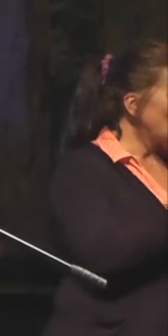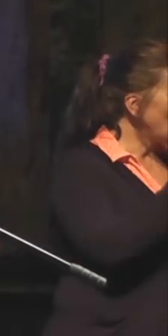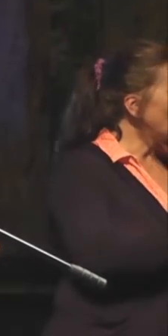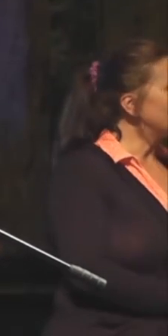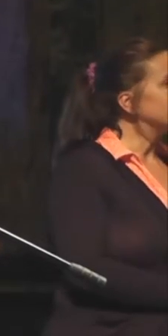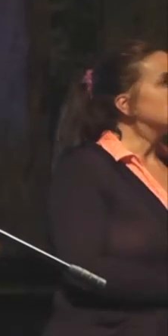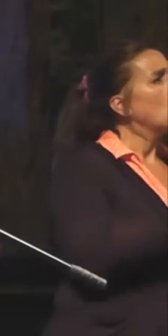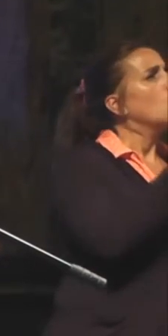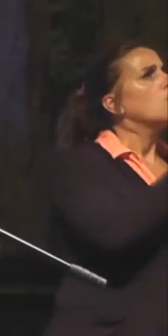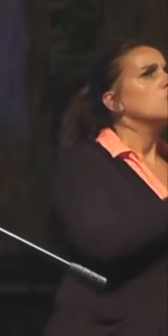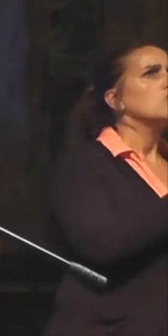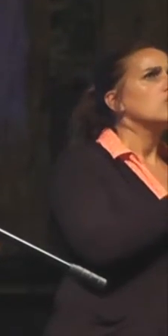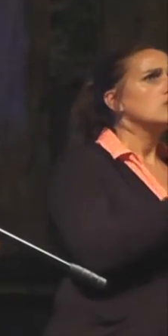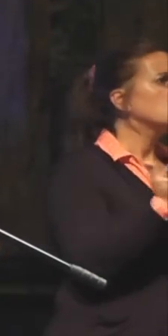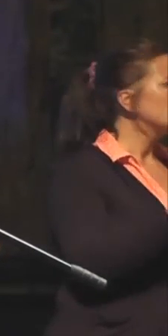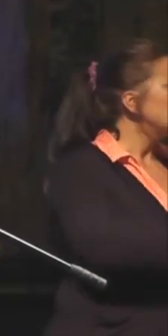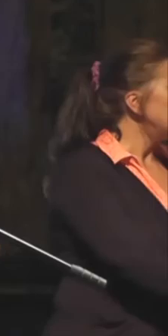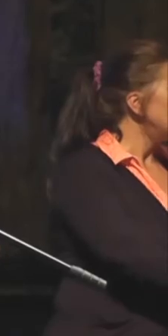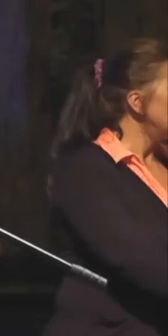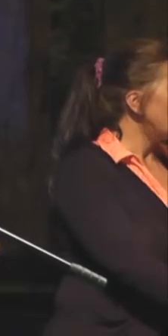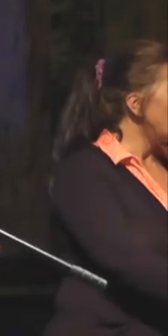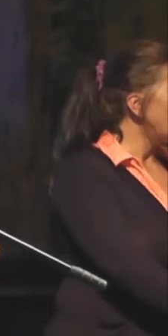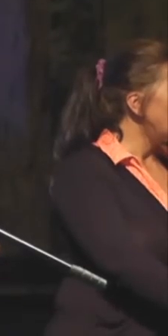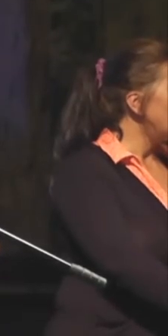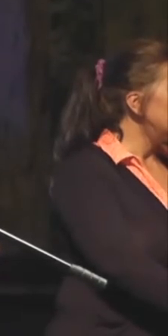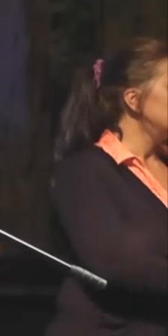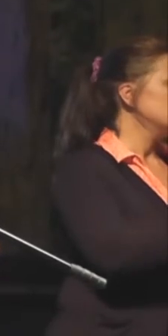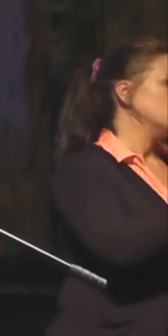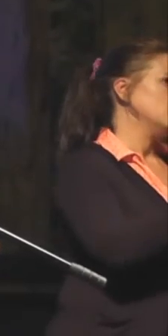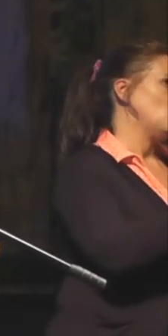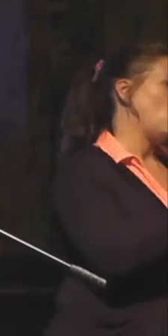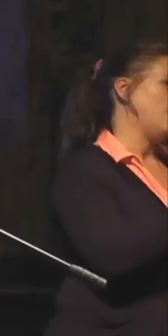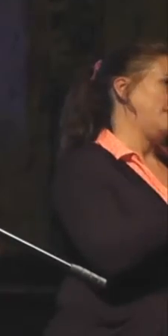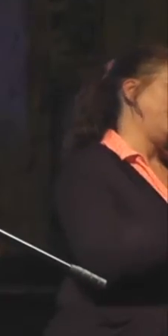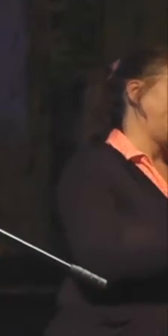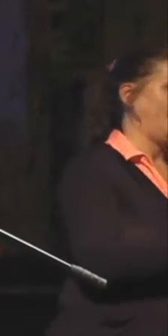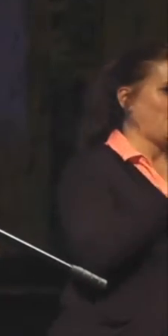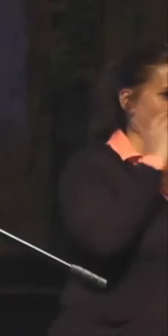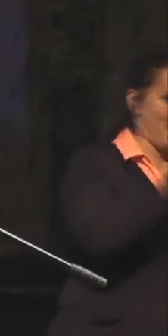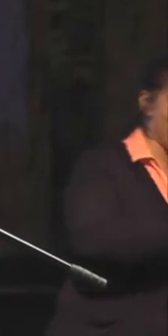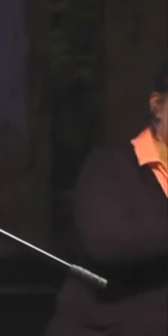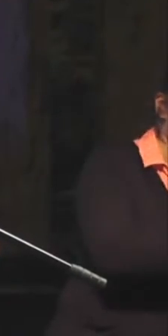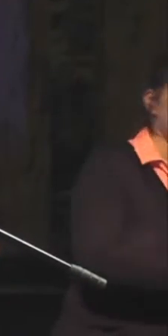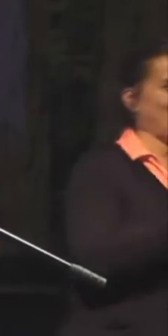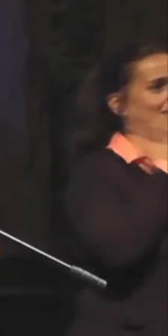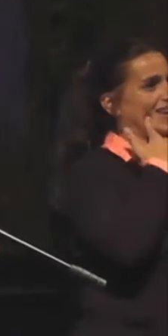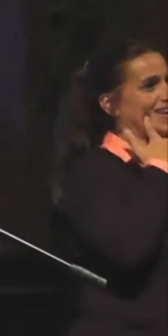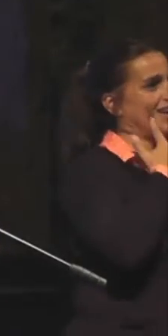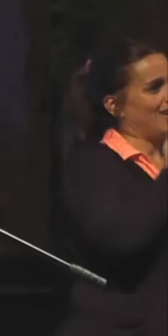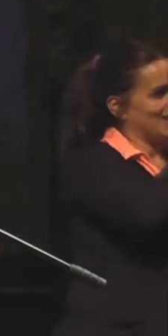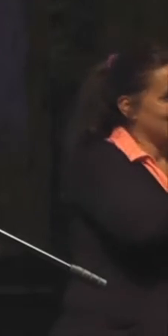y yo era un niño obviamente que con león con marina las charlas periódicas